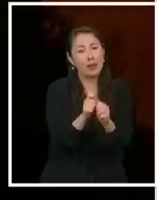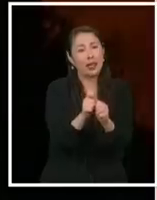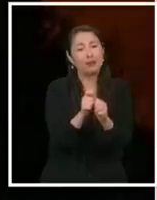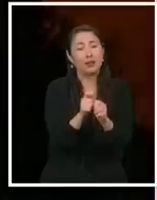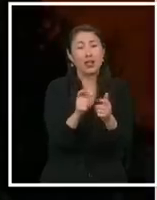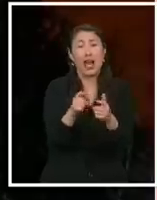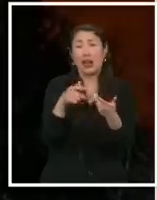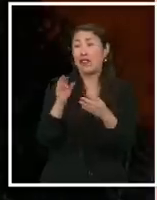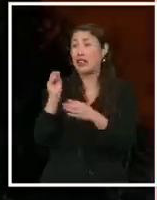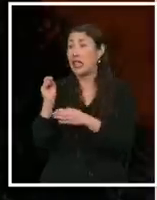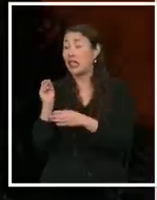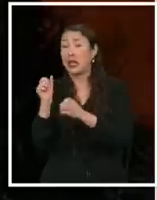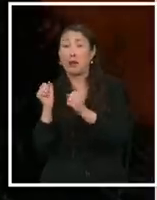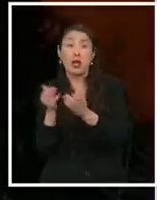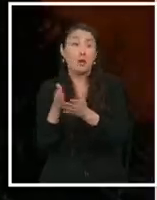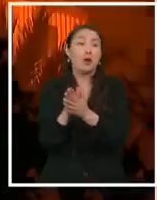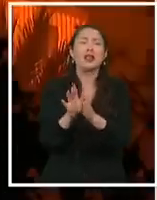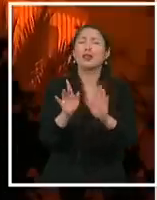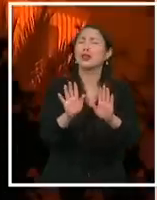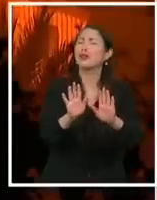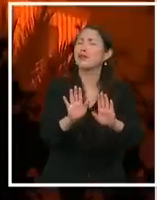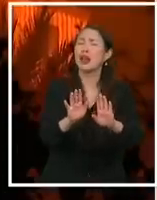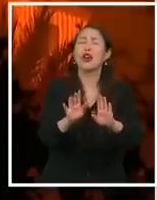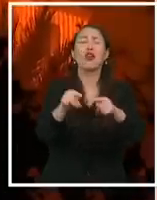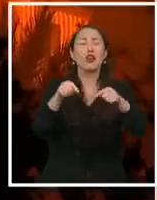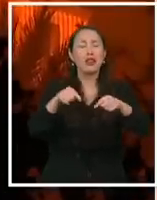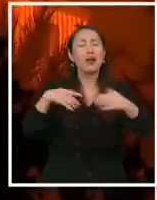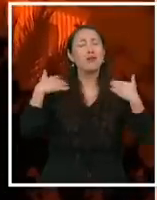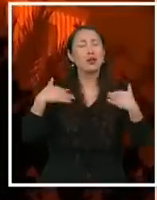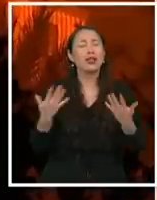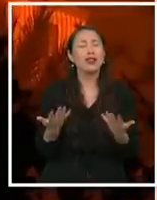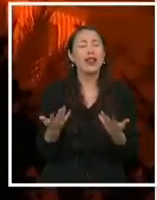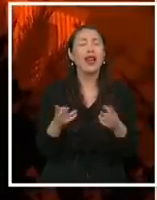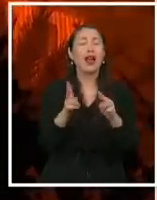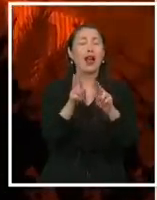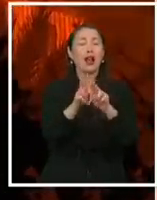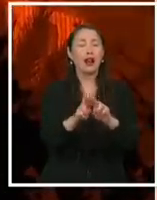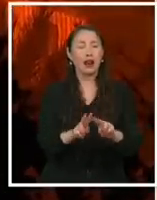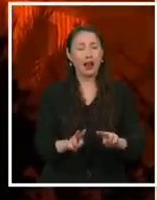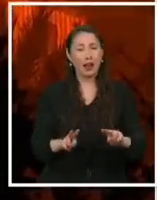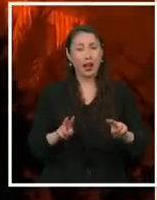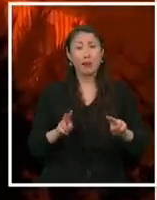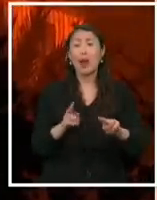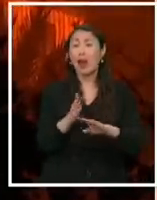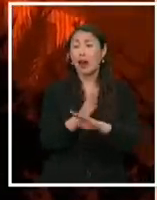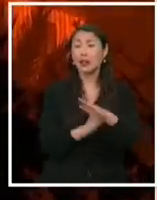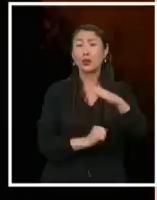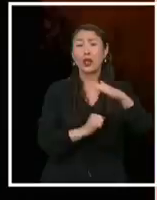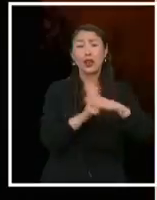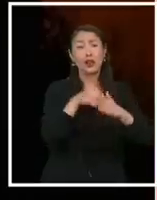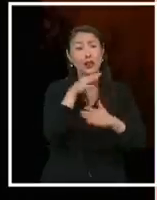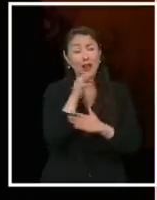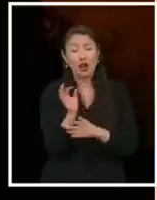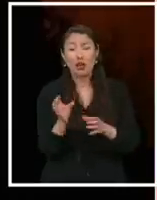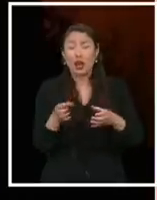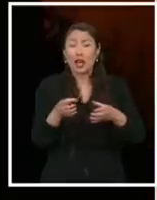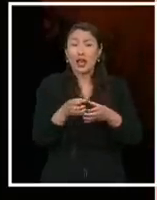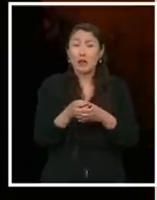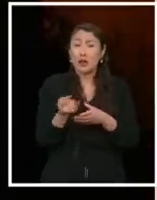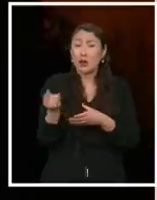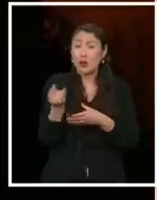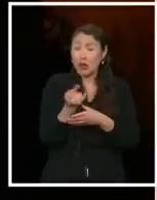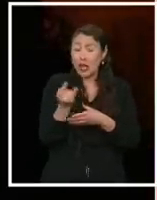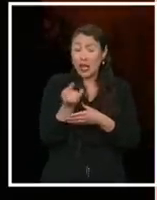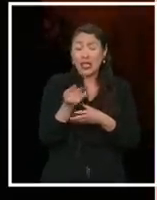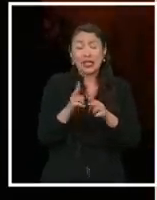la población. Creo que hoy día es muy importante mantener la calma. Como lo señalaron las autoridades, como lo señalaron los organismos de emergencia, hoy día las evacuaciones tienen